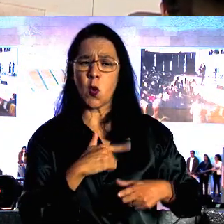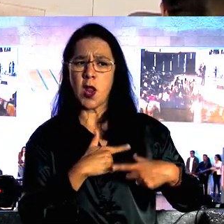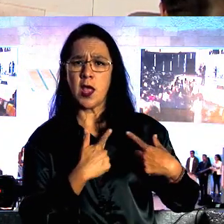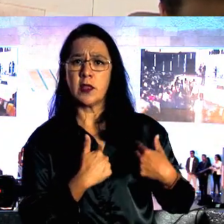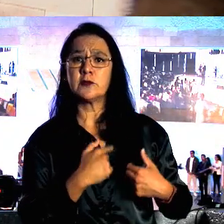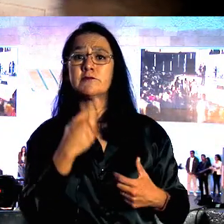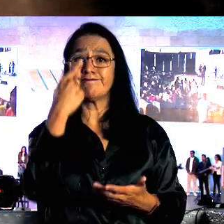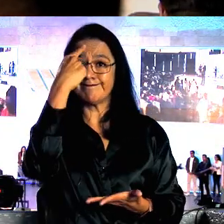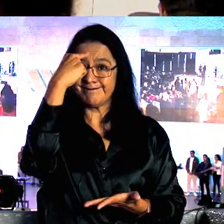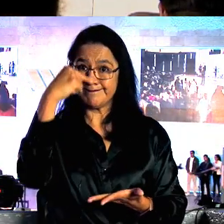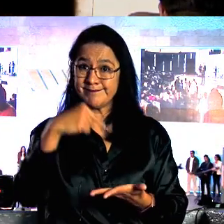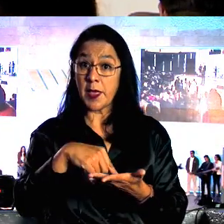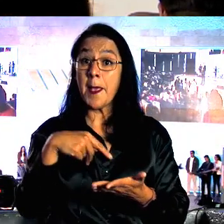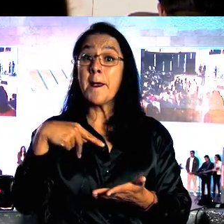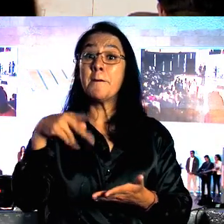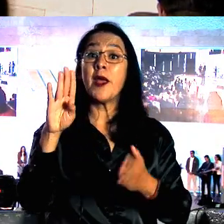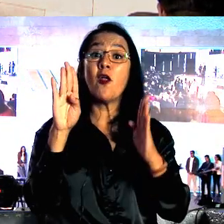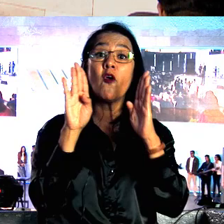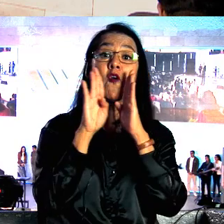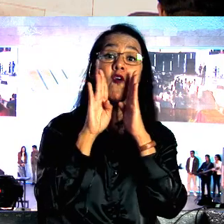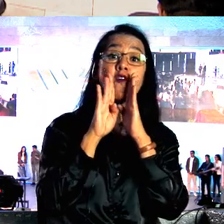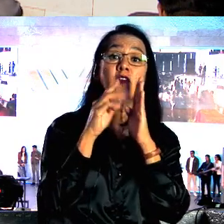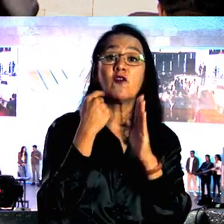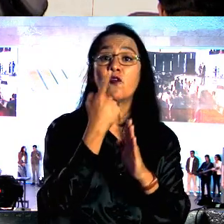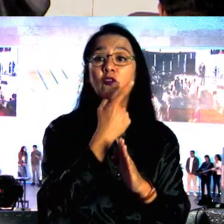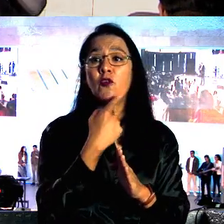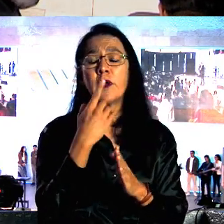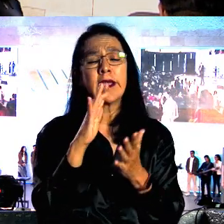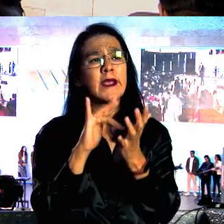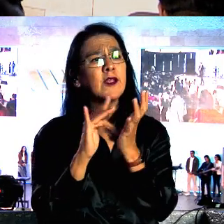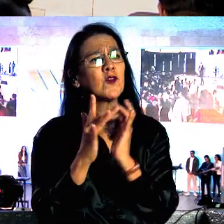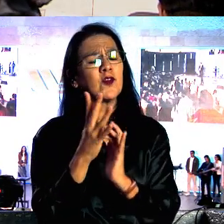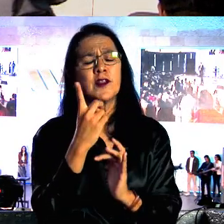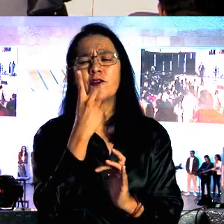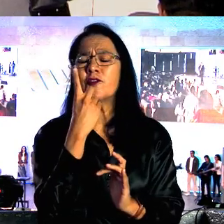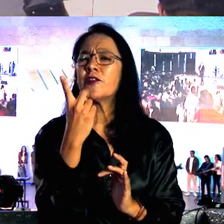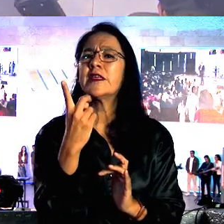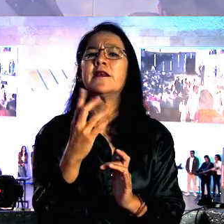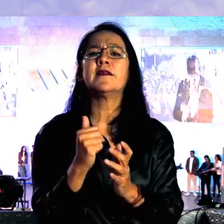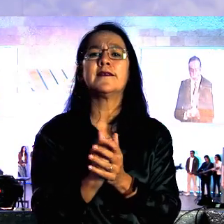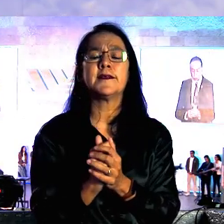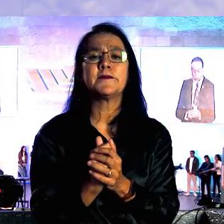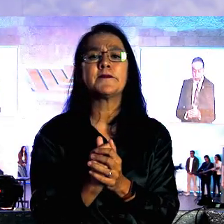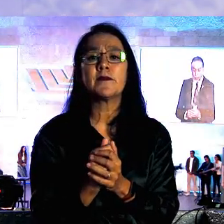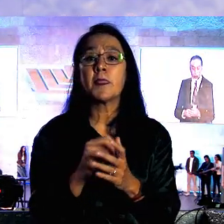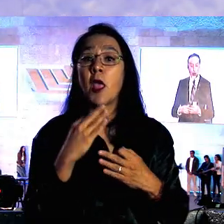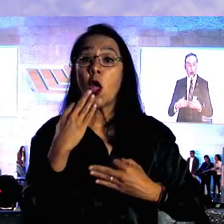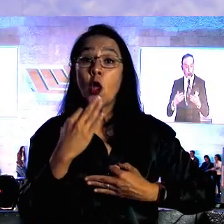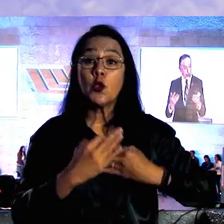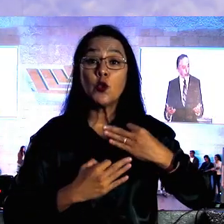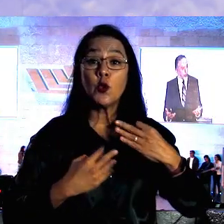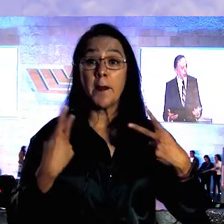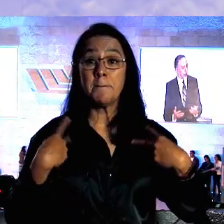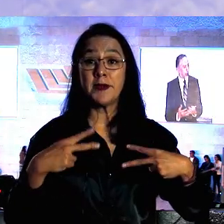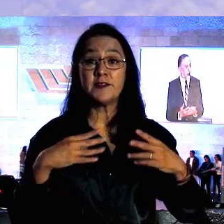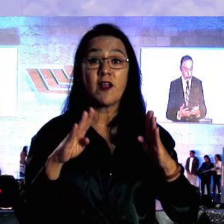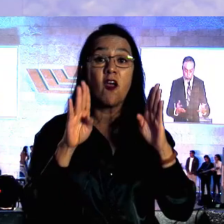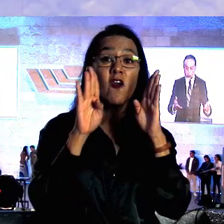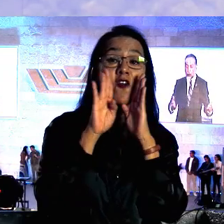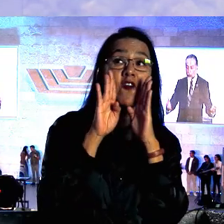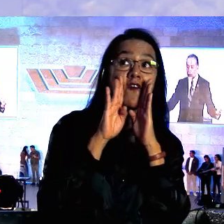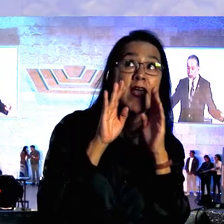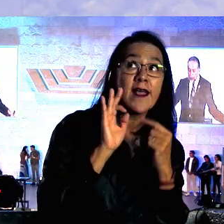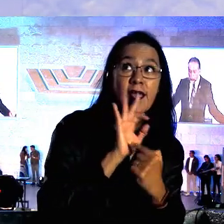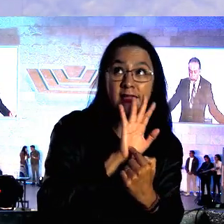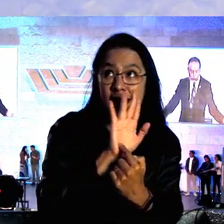pero con la boca lo confesamos Jesucristo dice que todo aquel que lo confiese delante de los hombres